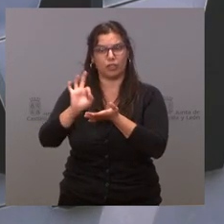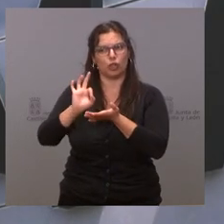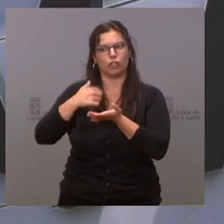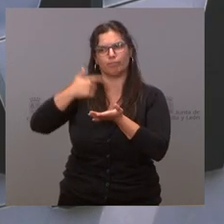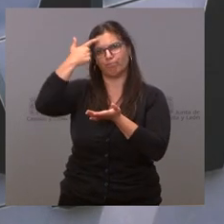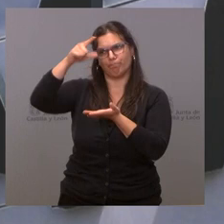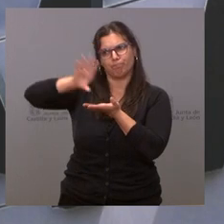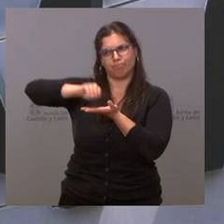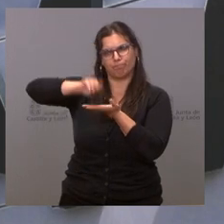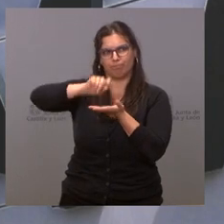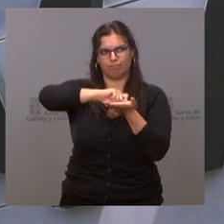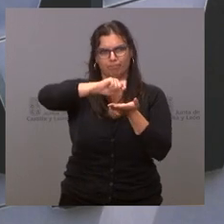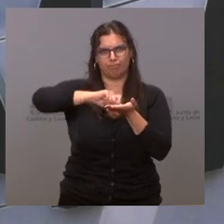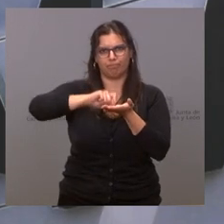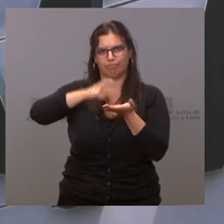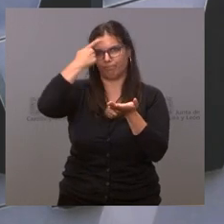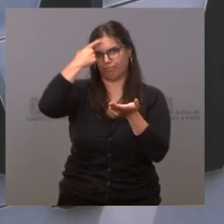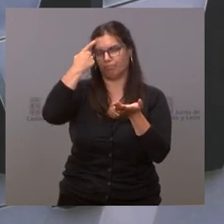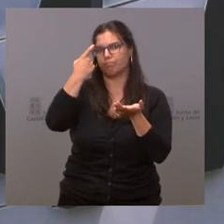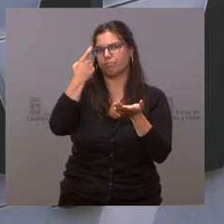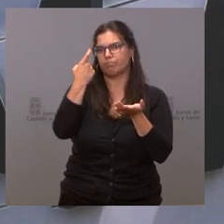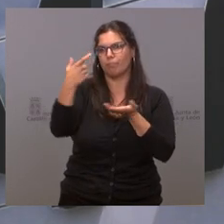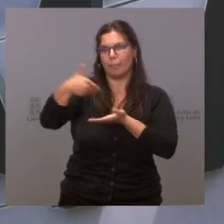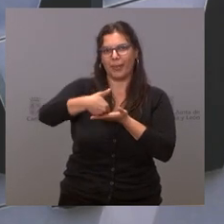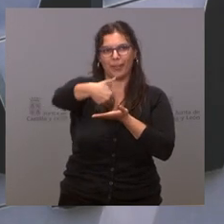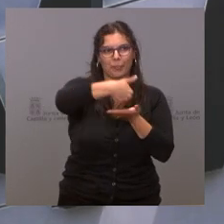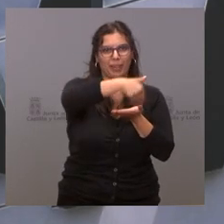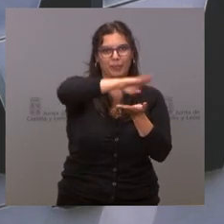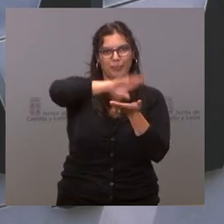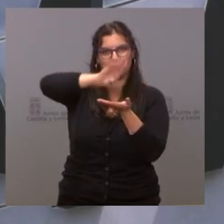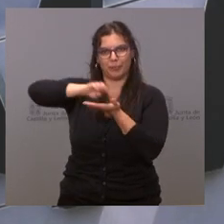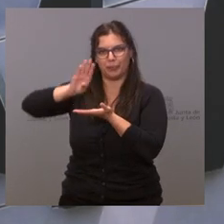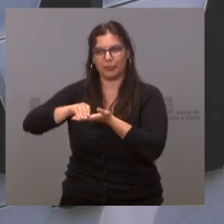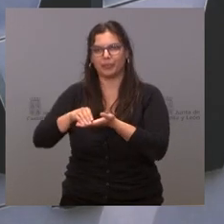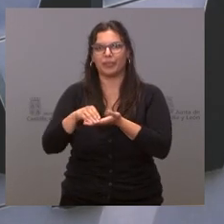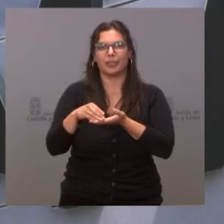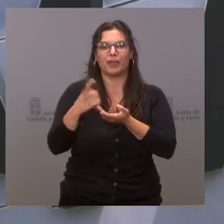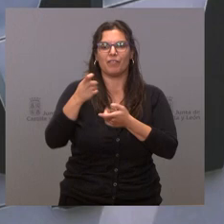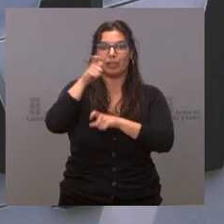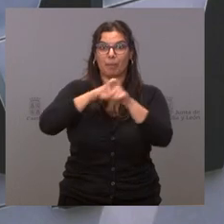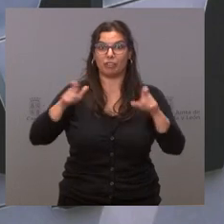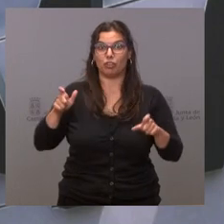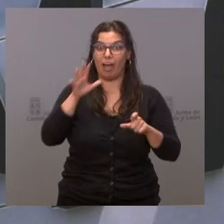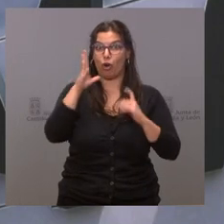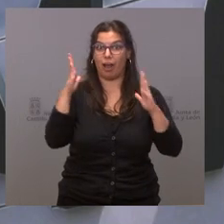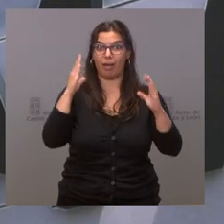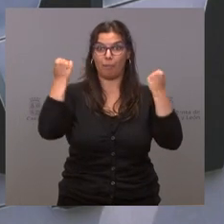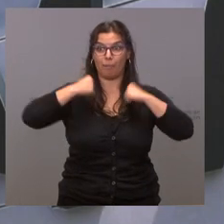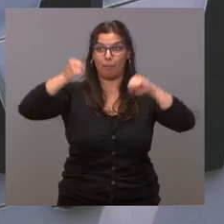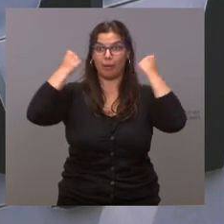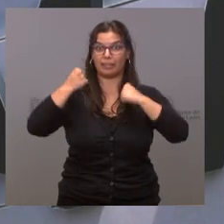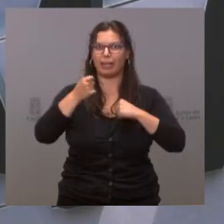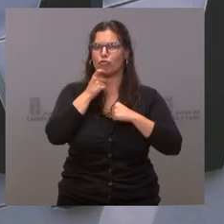tomado buena nota de las peticiones de la fidelización de los residentes de los contratos